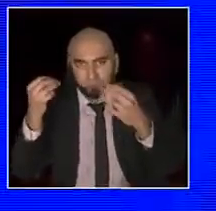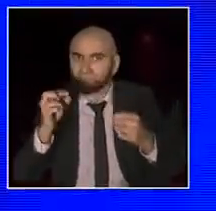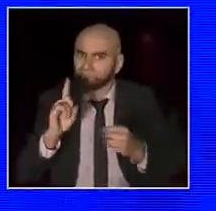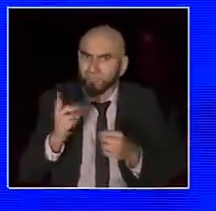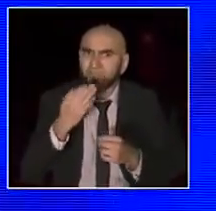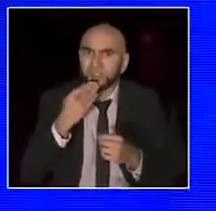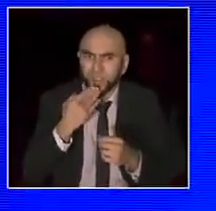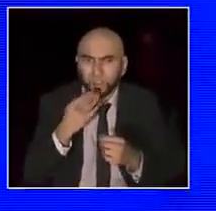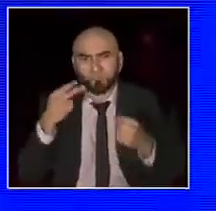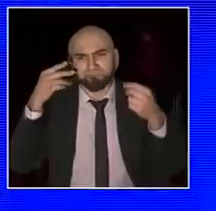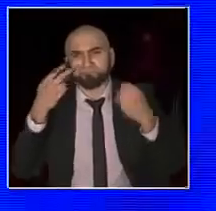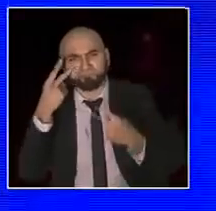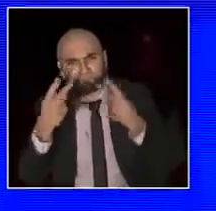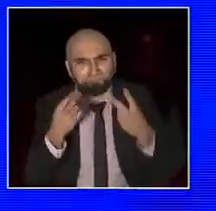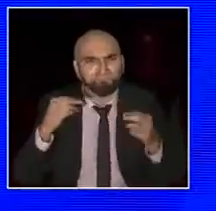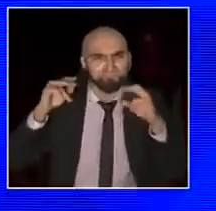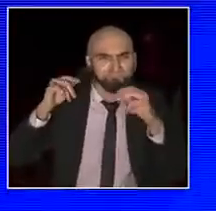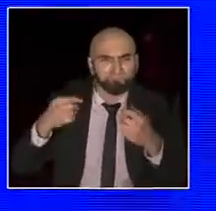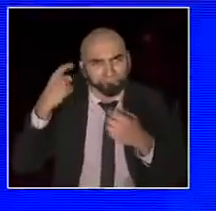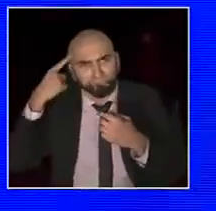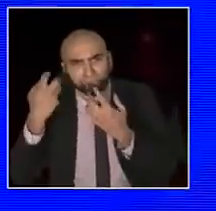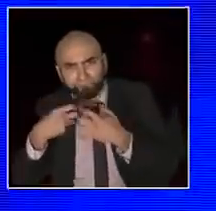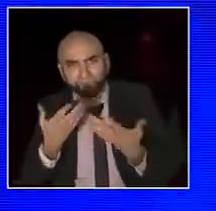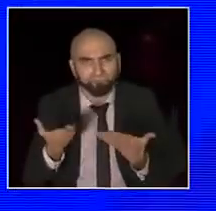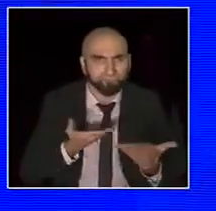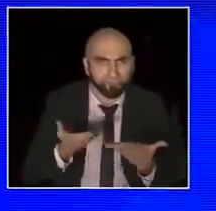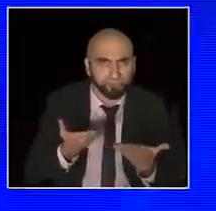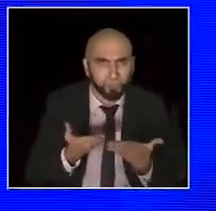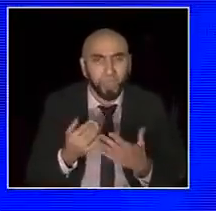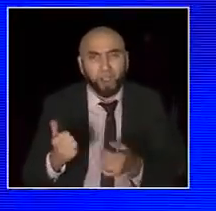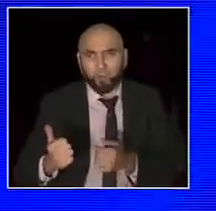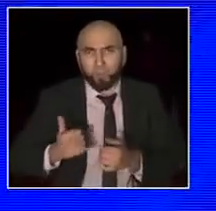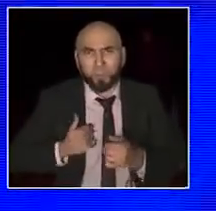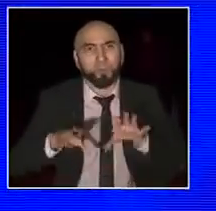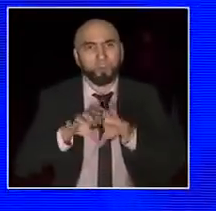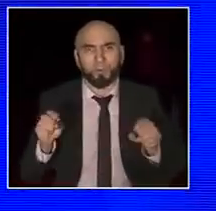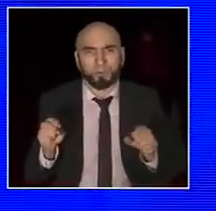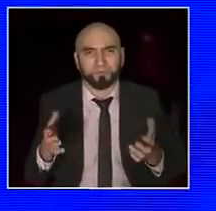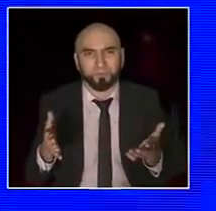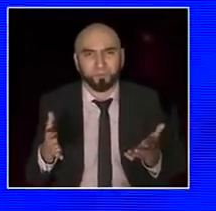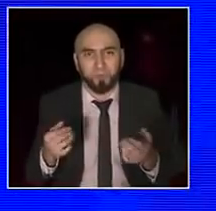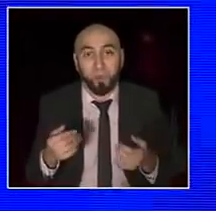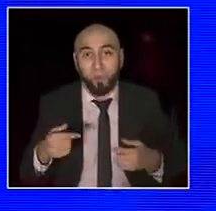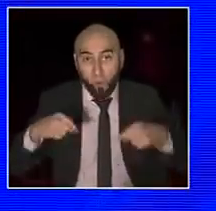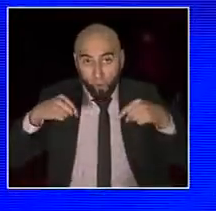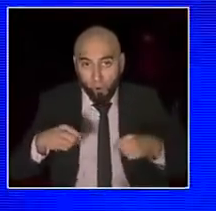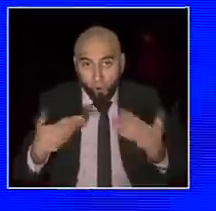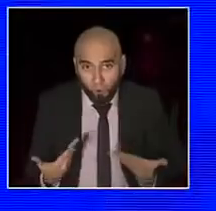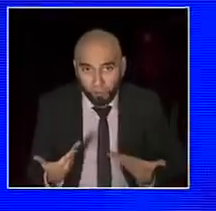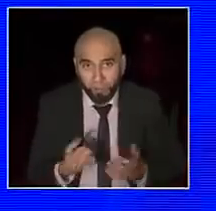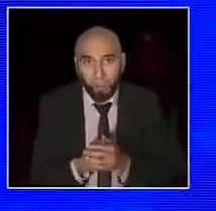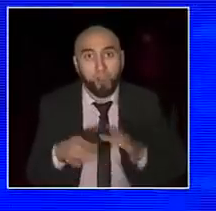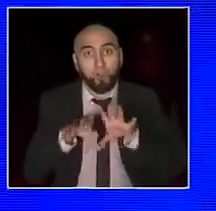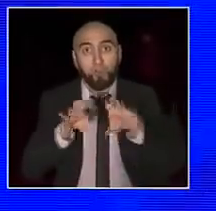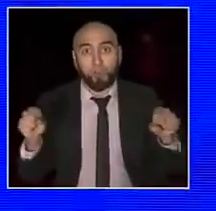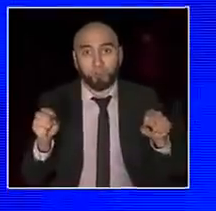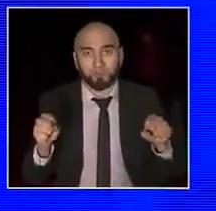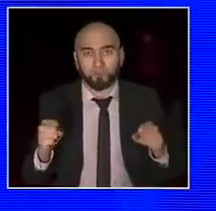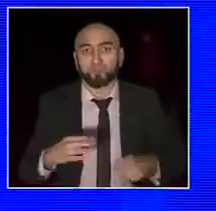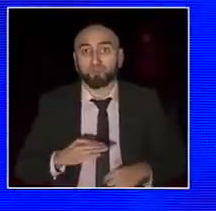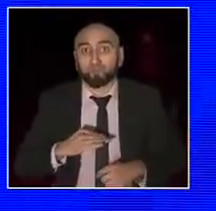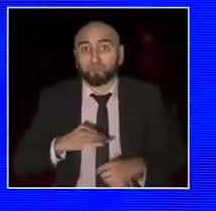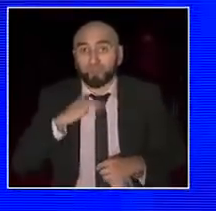los mecanismos para que esos compromisos se cumplan. Hoy día, los compromisos adquiridos no son suficientes